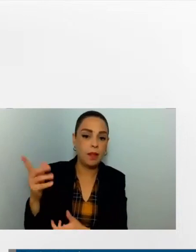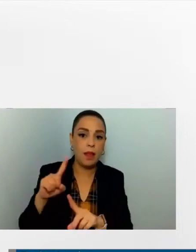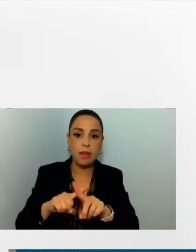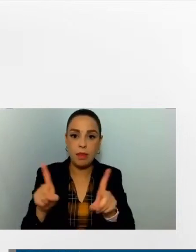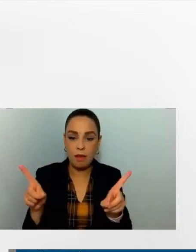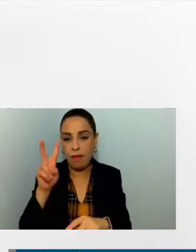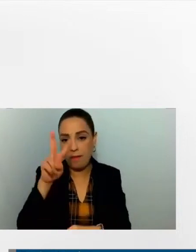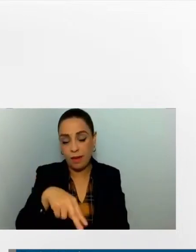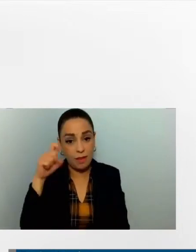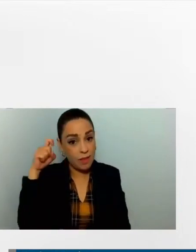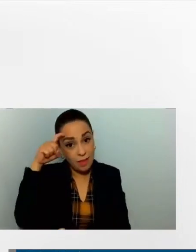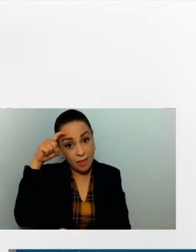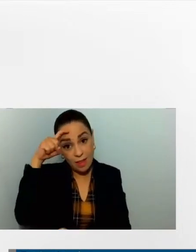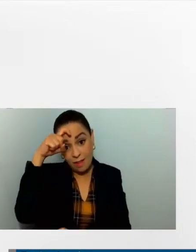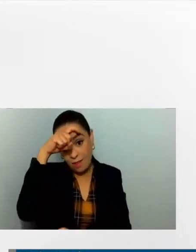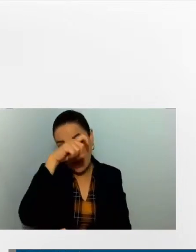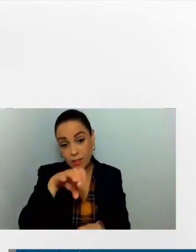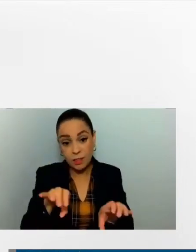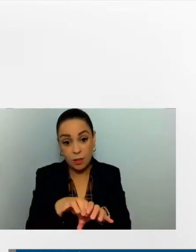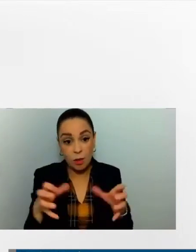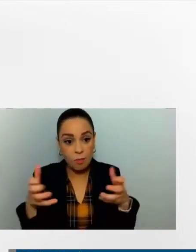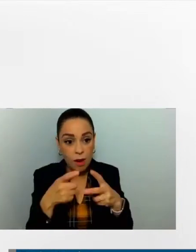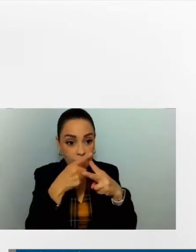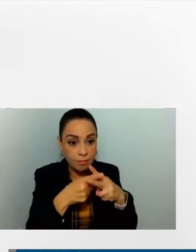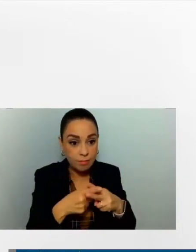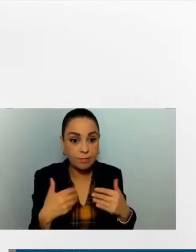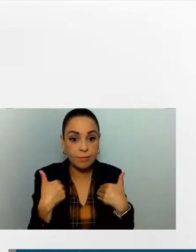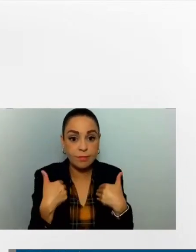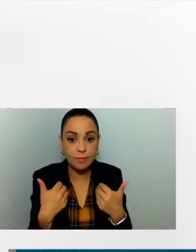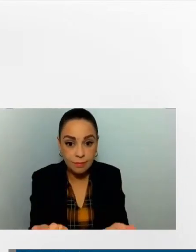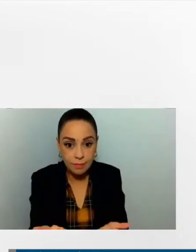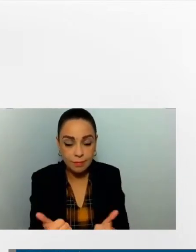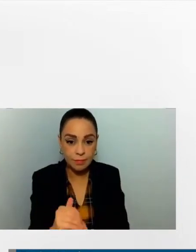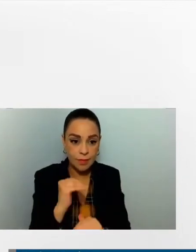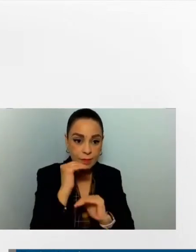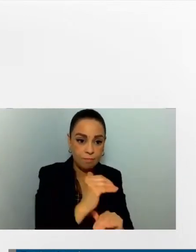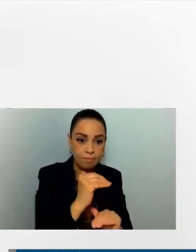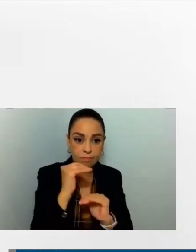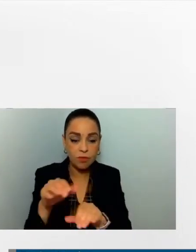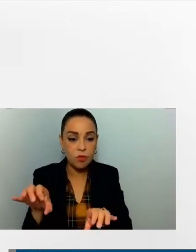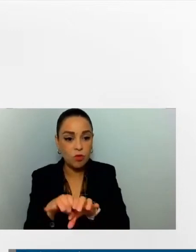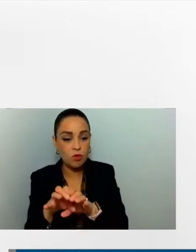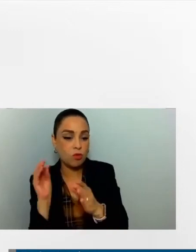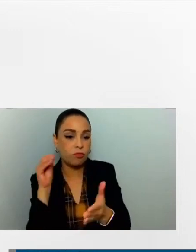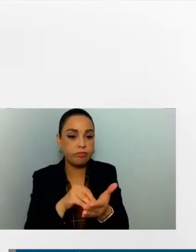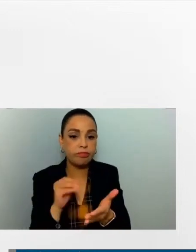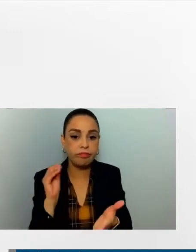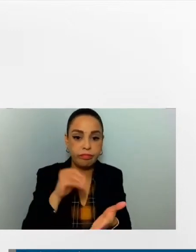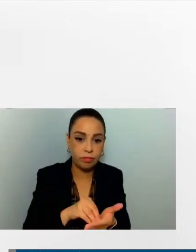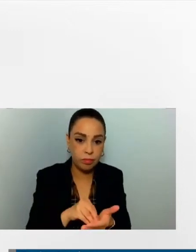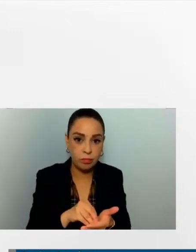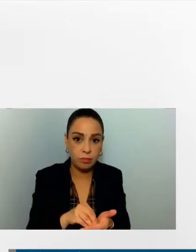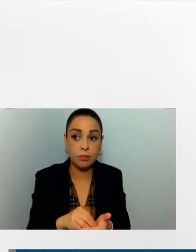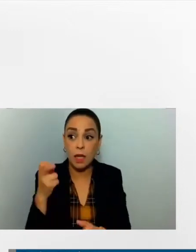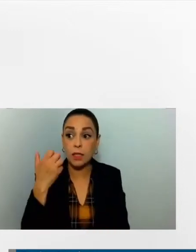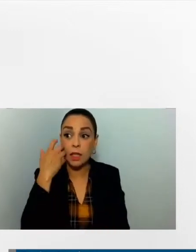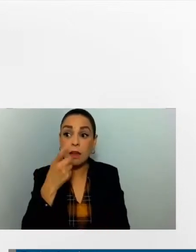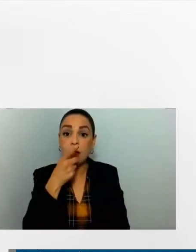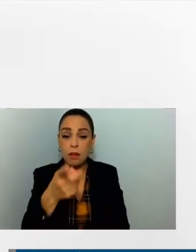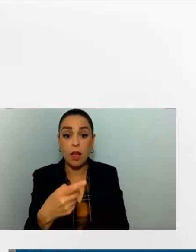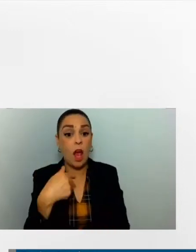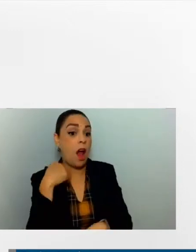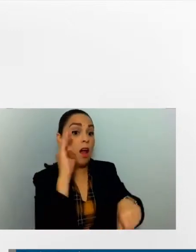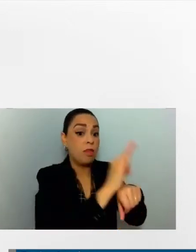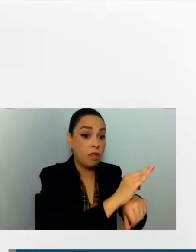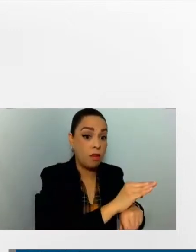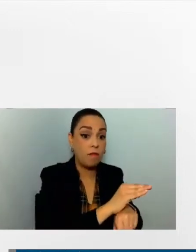fórmulas matemáticas, establecer estándares precisos, y eso no quiere decir que no seamos objetivos, ¿no? Simplemente quiere decir